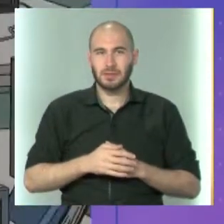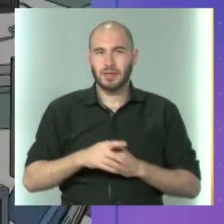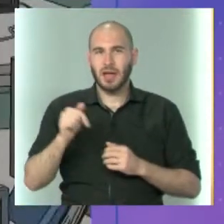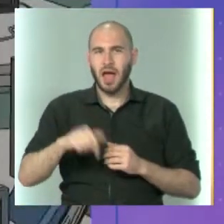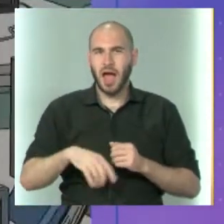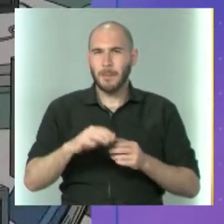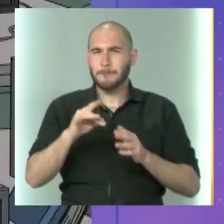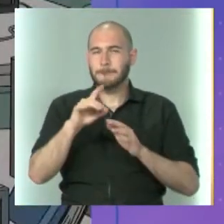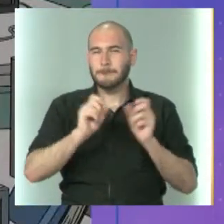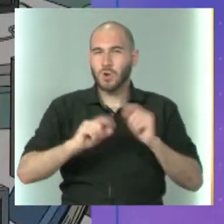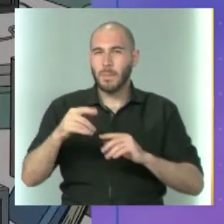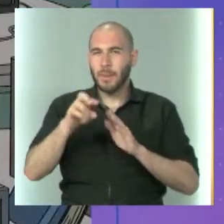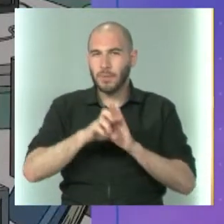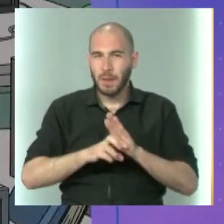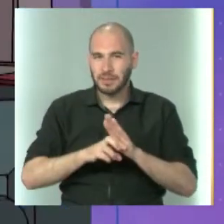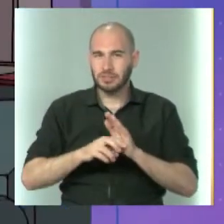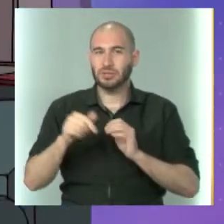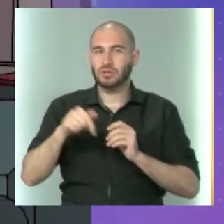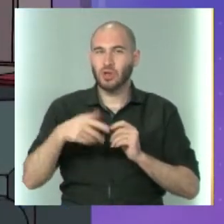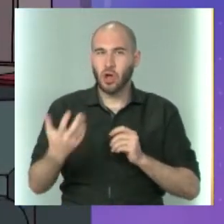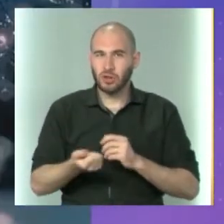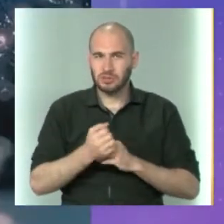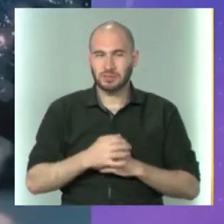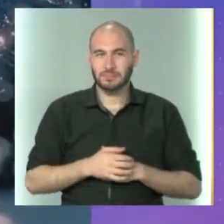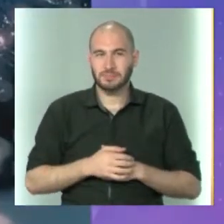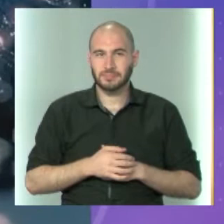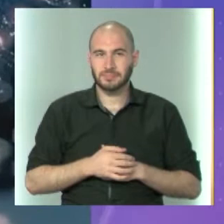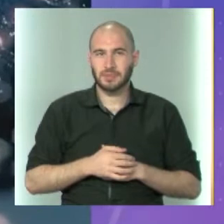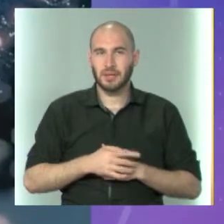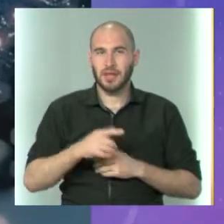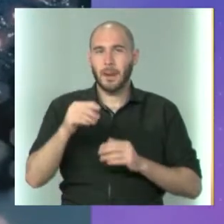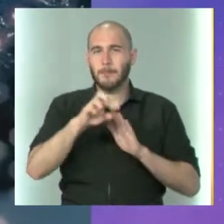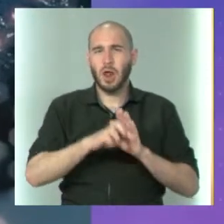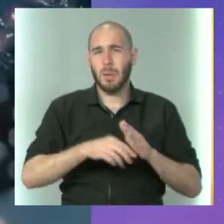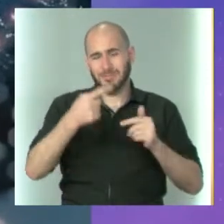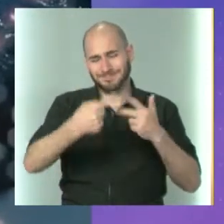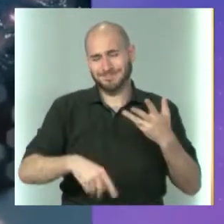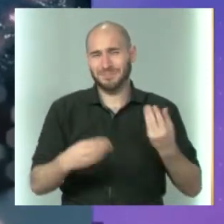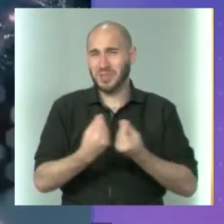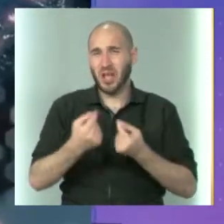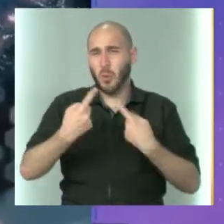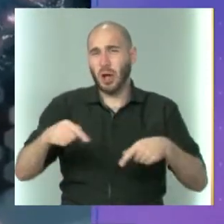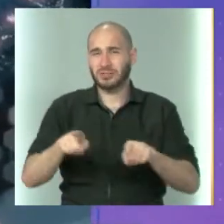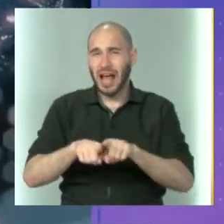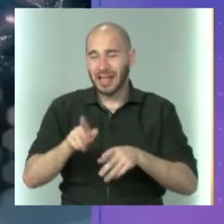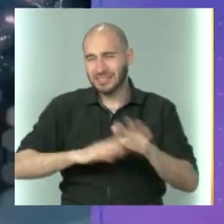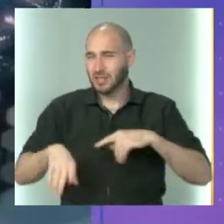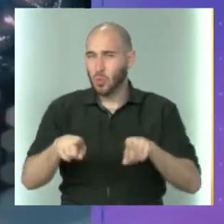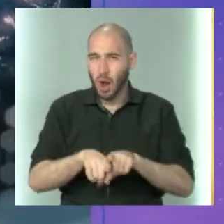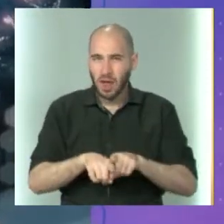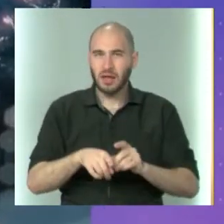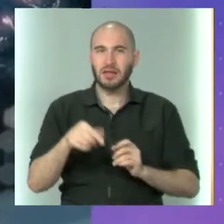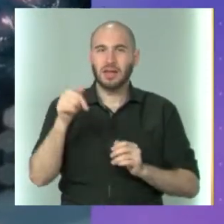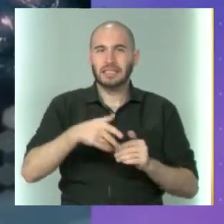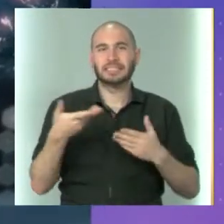esta fórmula de programación, pueda conseguir algo. Hay tantas apps o dispositivos como actividades. Y si bien recibimos